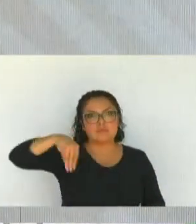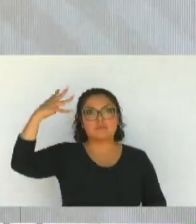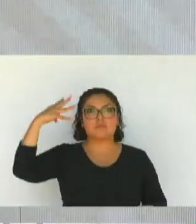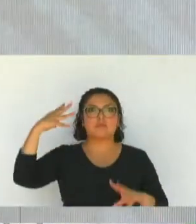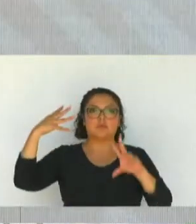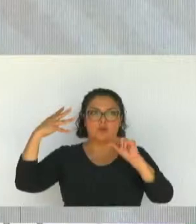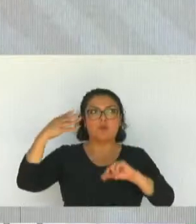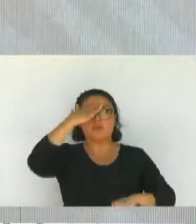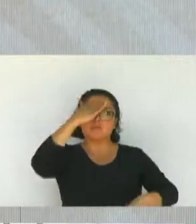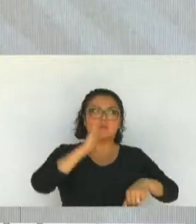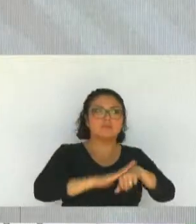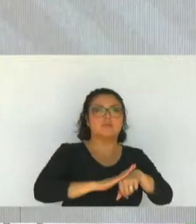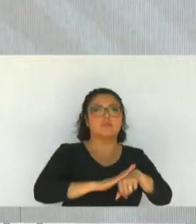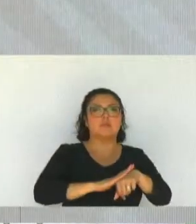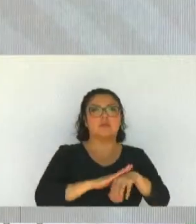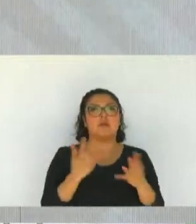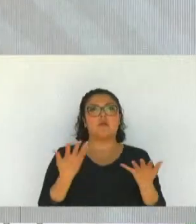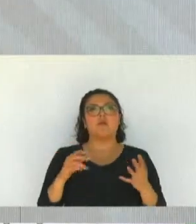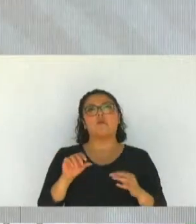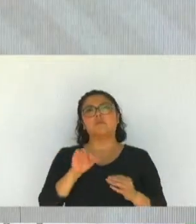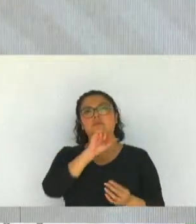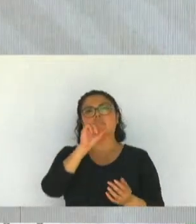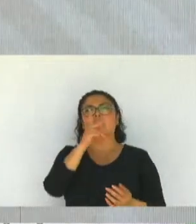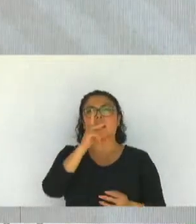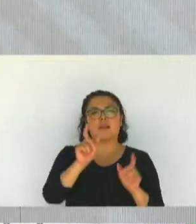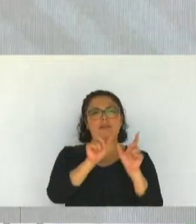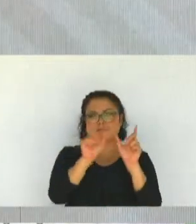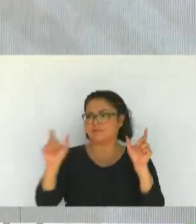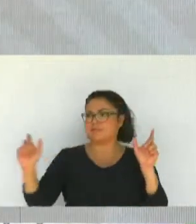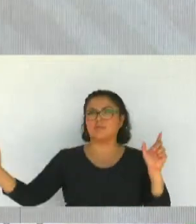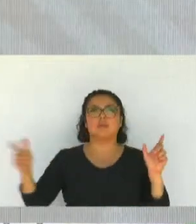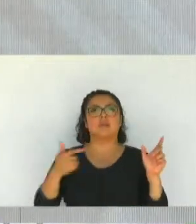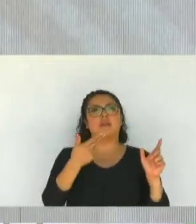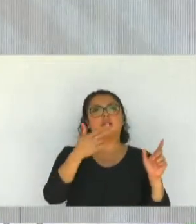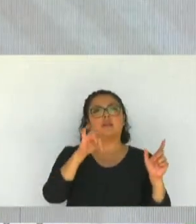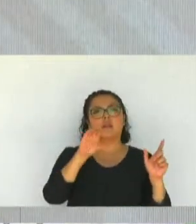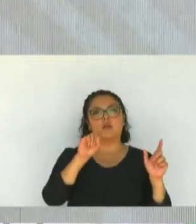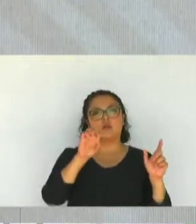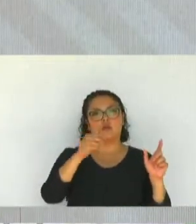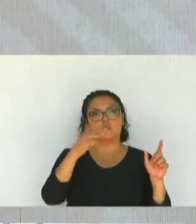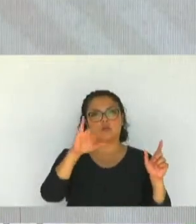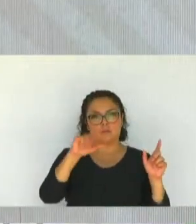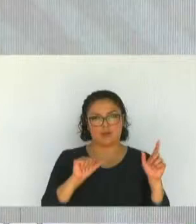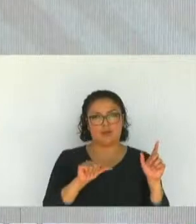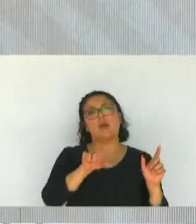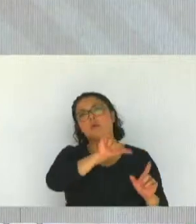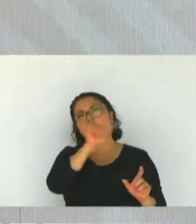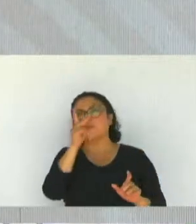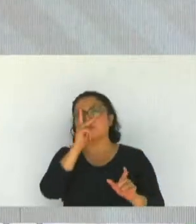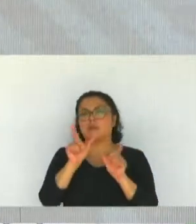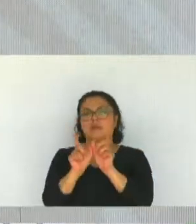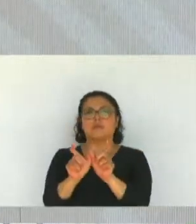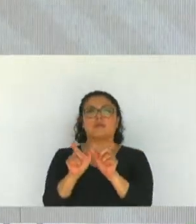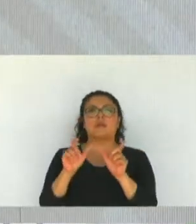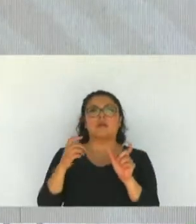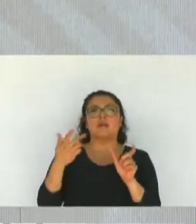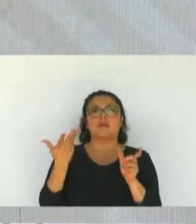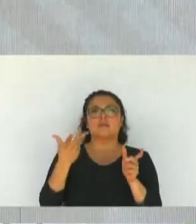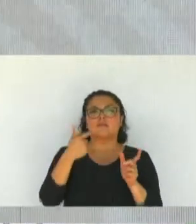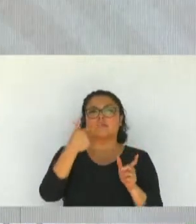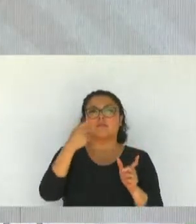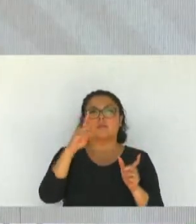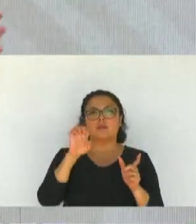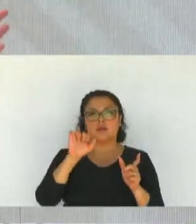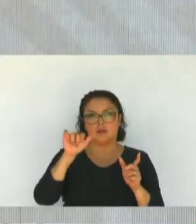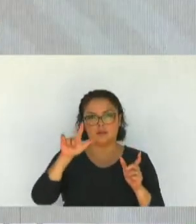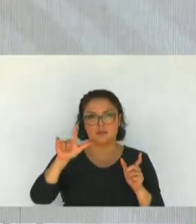palabra Holocausto, Pearl Harbor o el Día D o Hiroshima significan algo. La posguerra habita un limbo